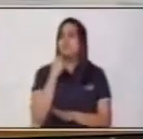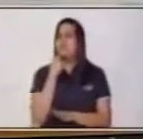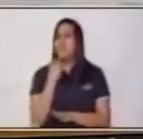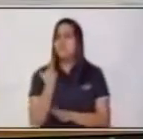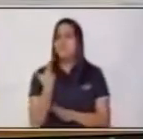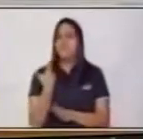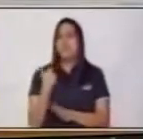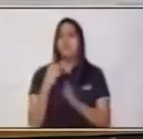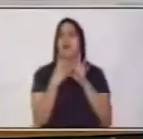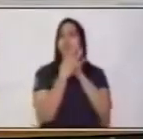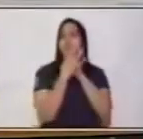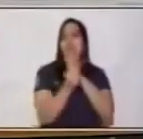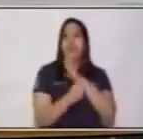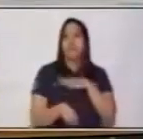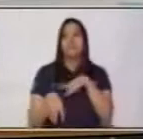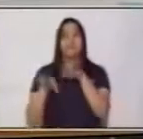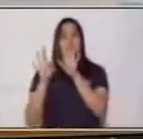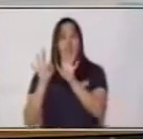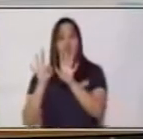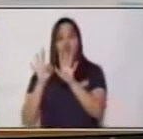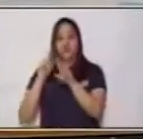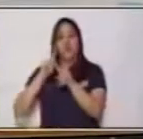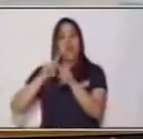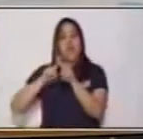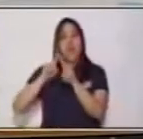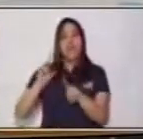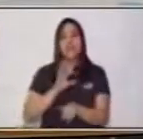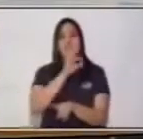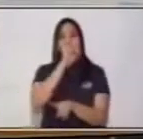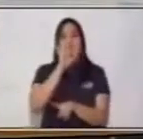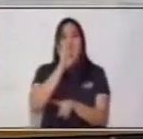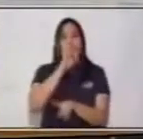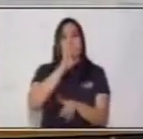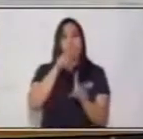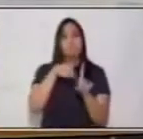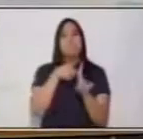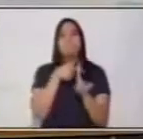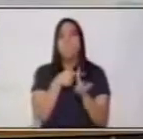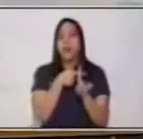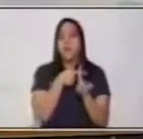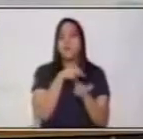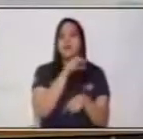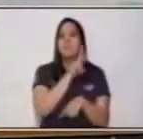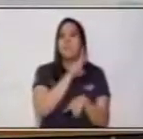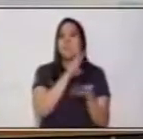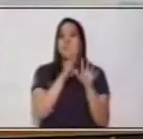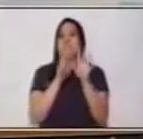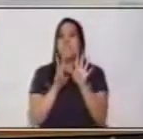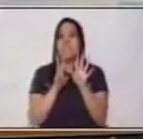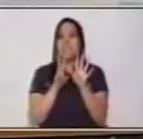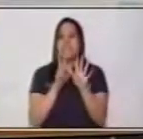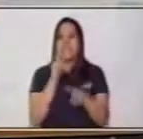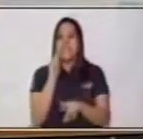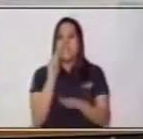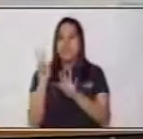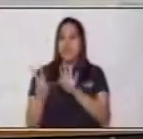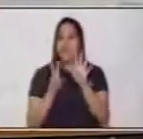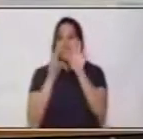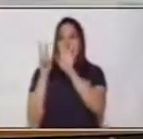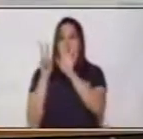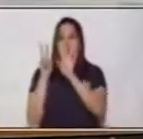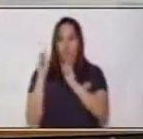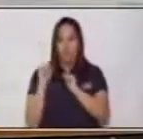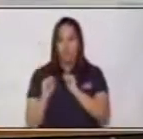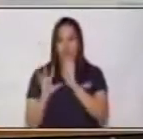es 8x al cubo más 27y a la 12.